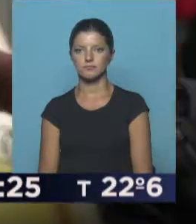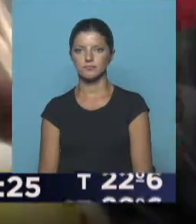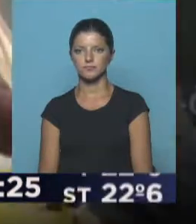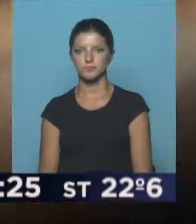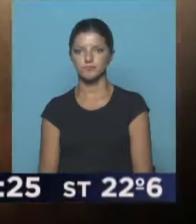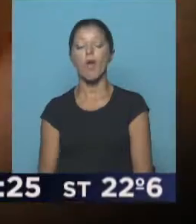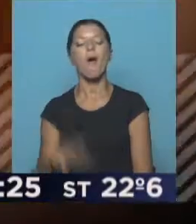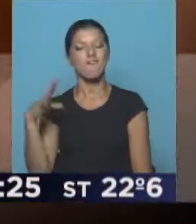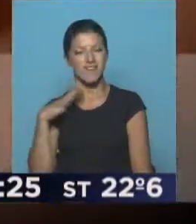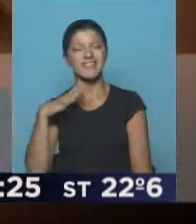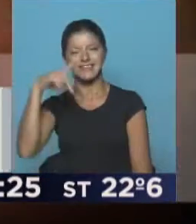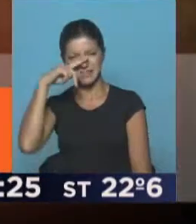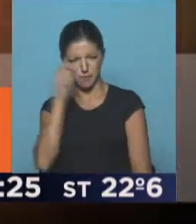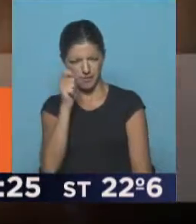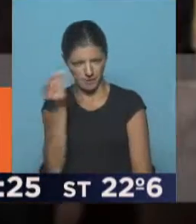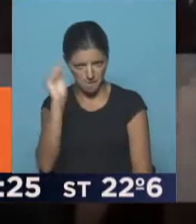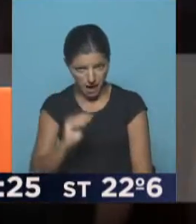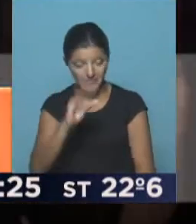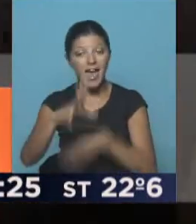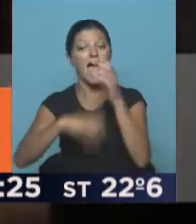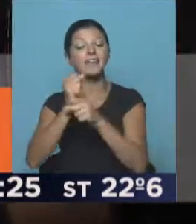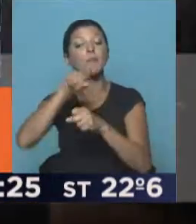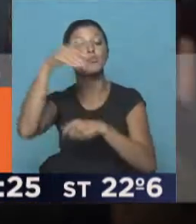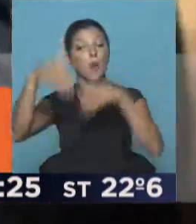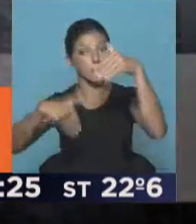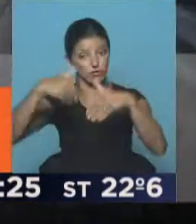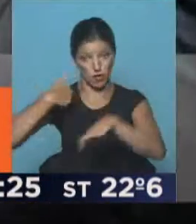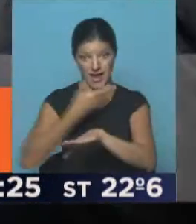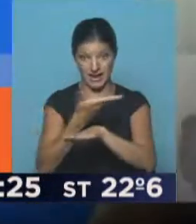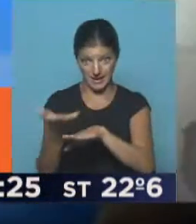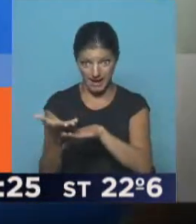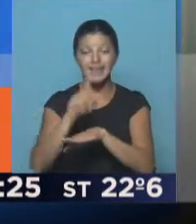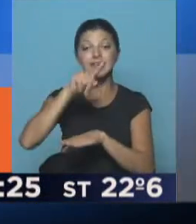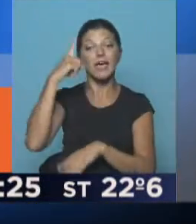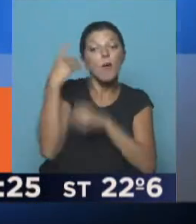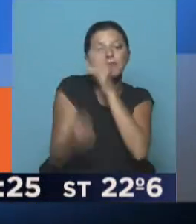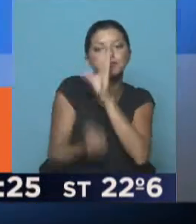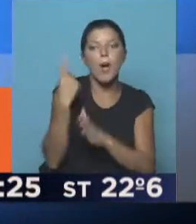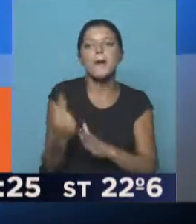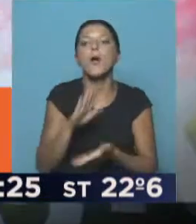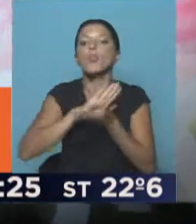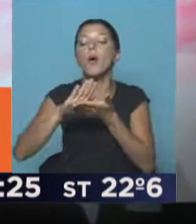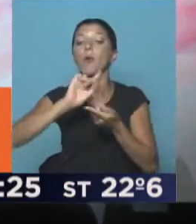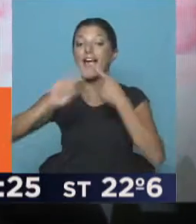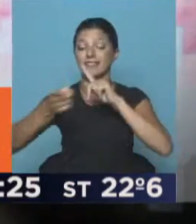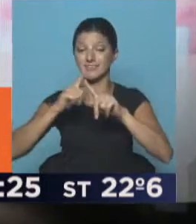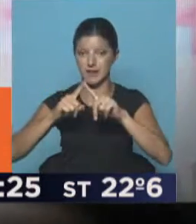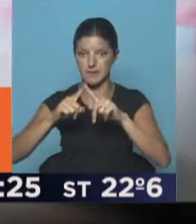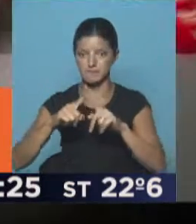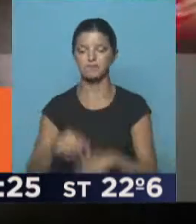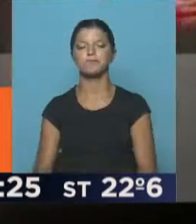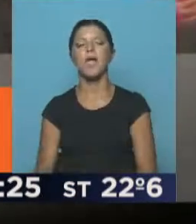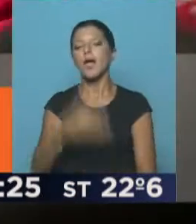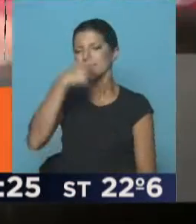Aunque aún faltan 7 largos meses para las elecciones federales en Alemania, de las que emergería el nuevo canciller de ese país, los movimientos de las